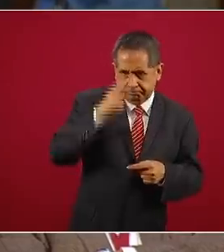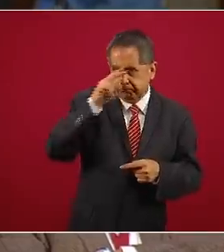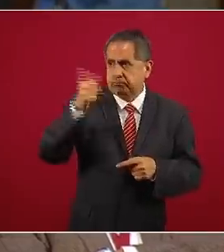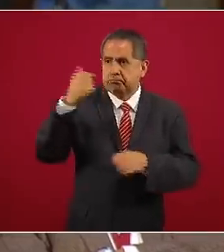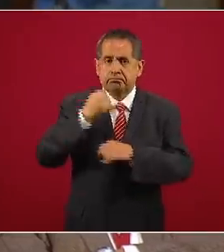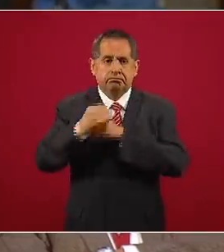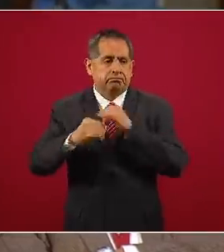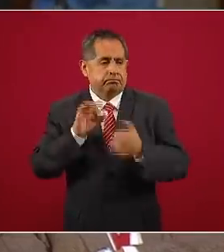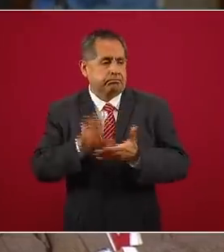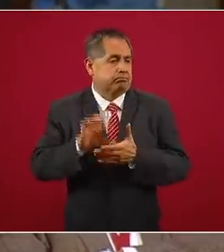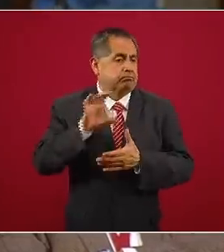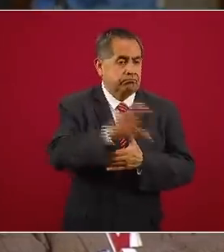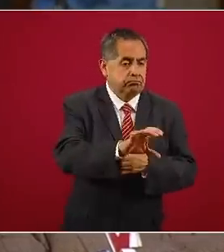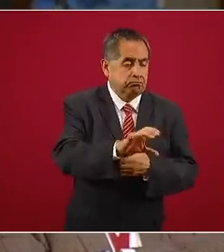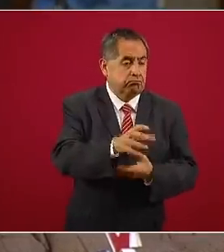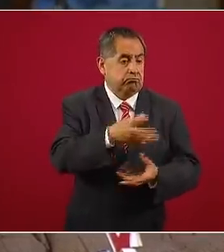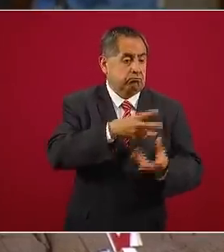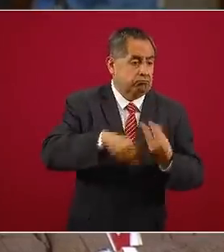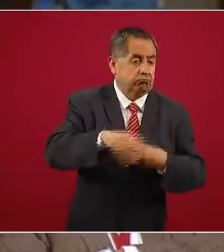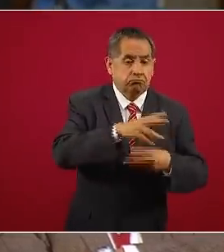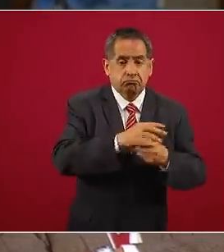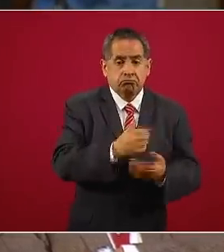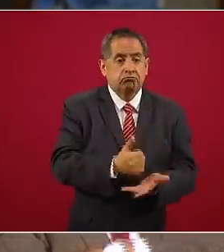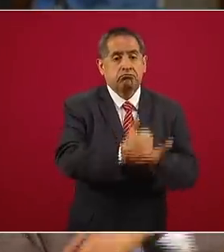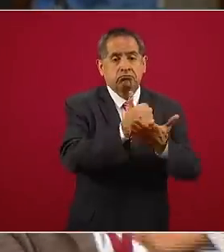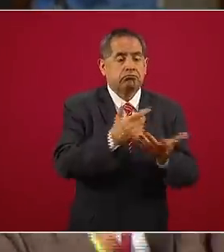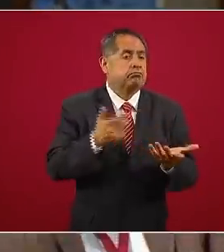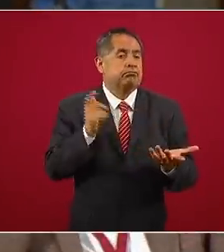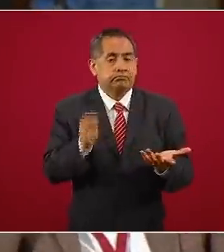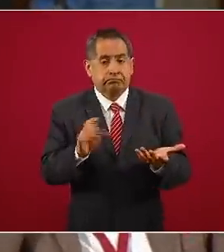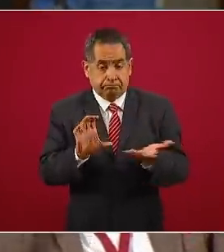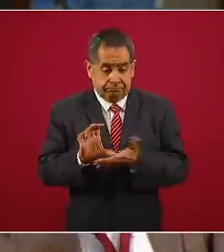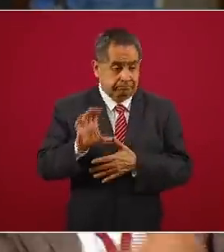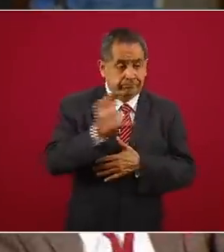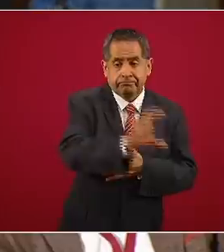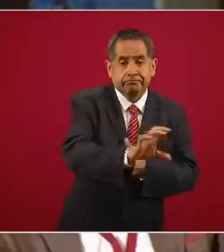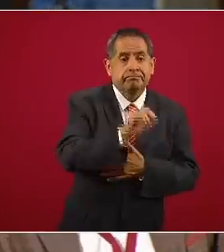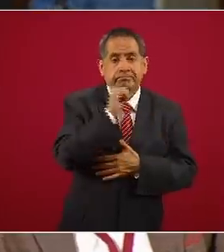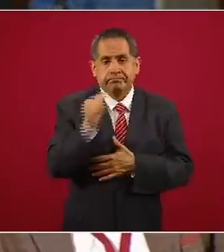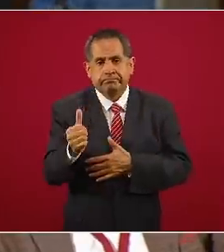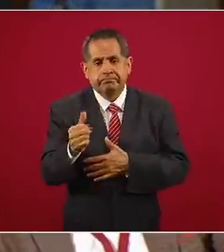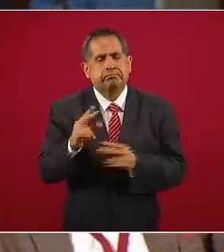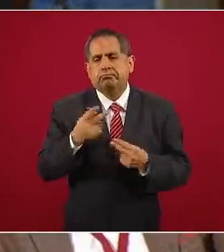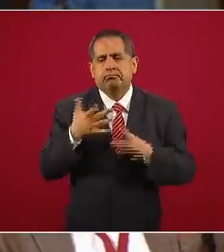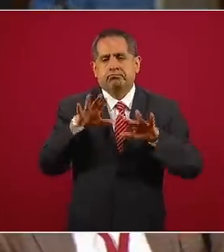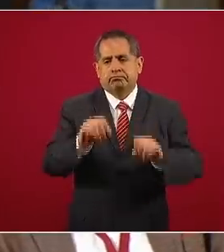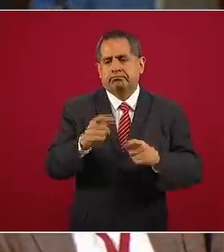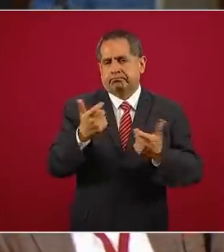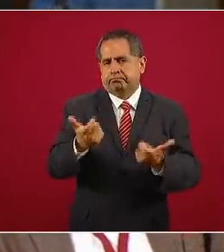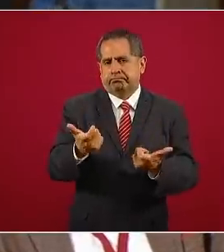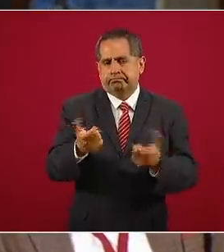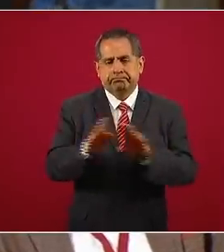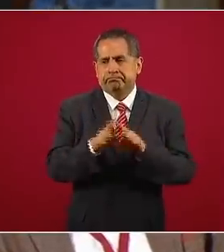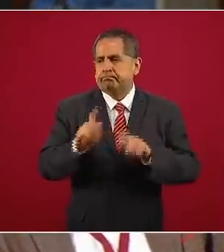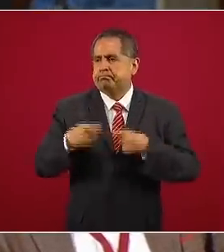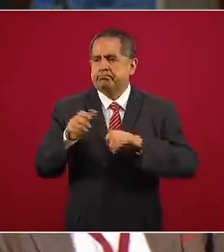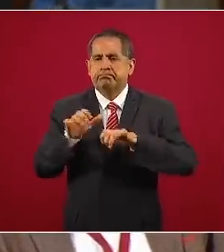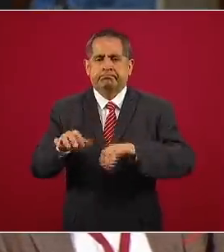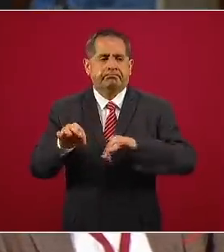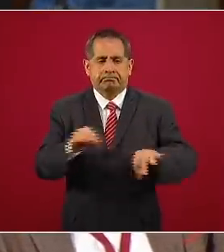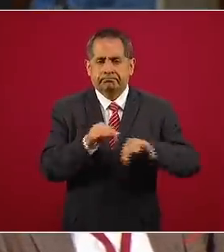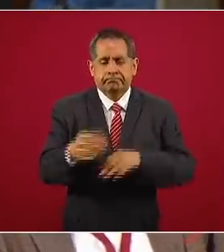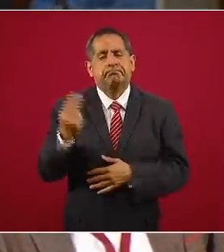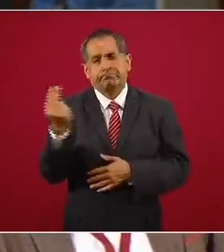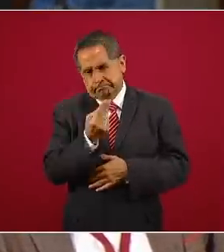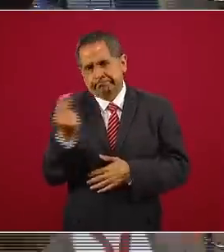su gobierno el que usted encabeza simple y sencillamente no alcanzaría para ofrecer los empleos que los mexicanos